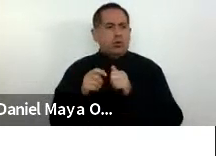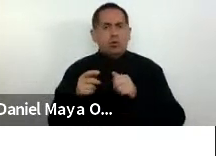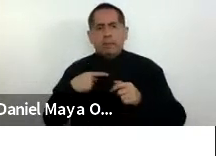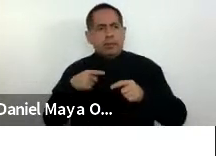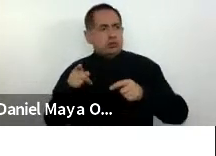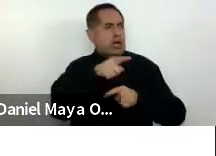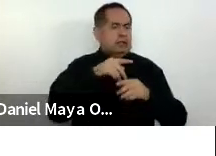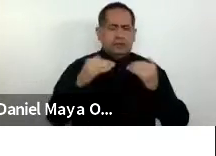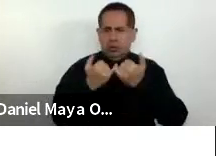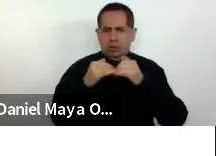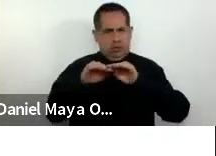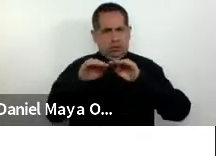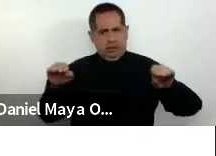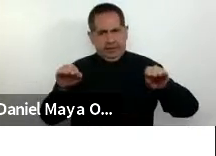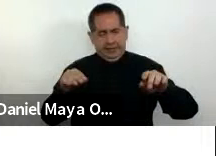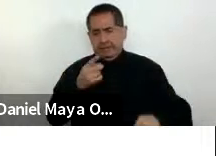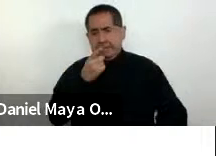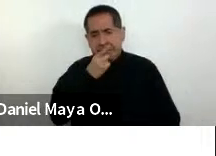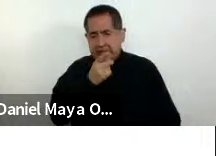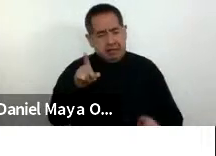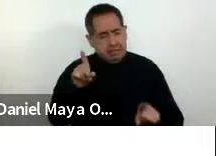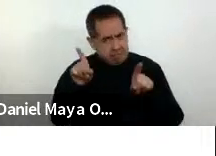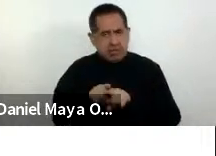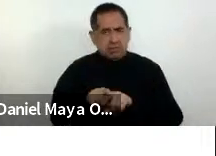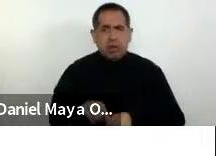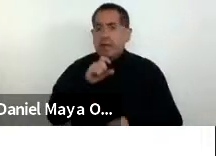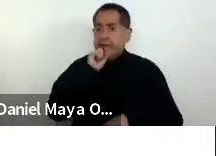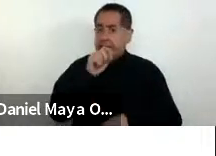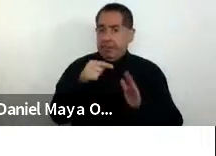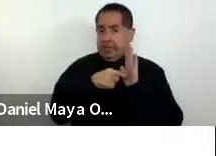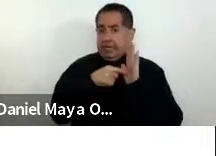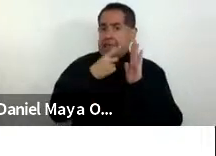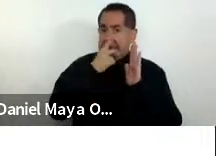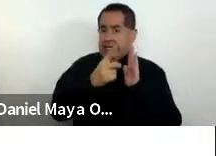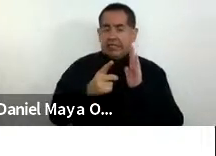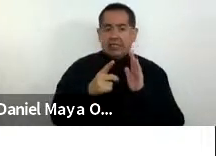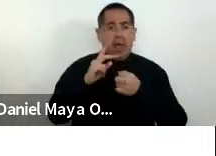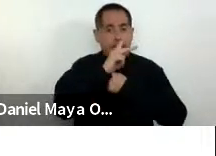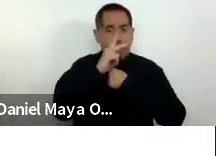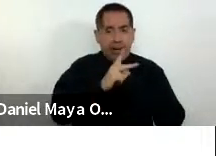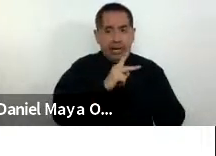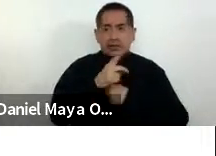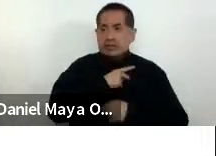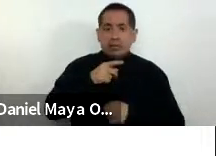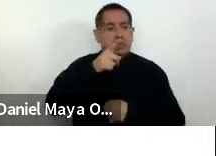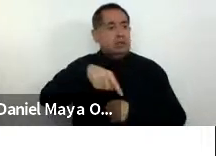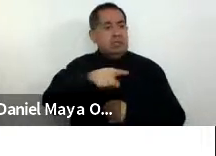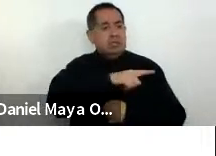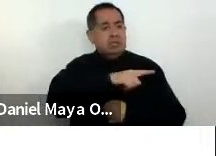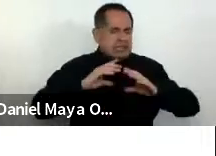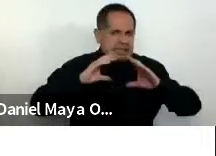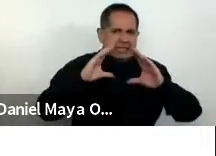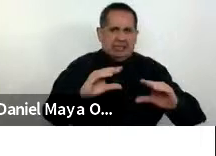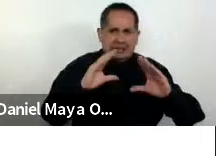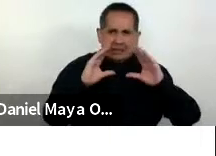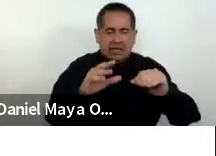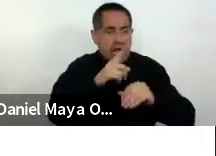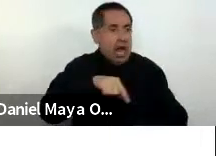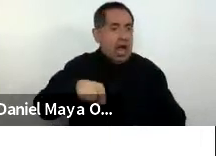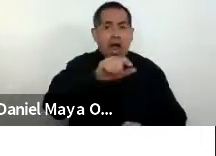contrapartes. Y asimismo dice que los estados partes deben asegurar la capacitación de los integrantes de los